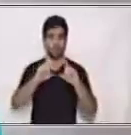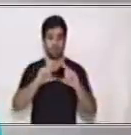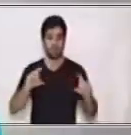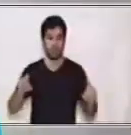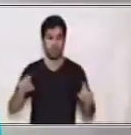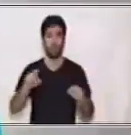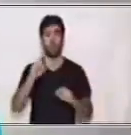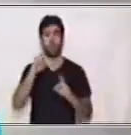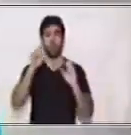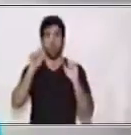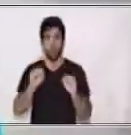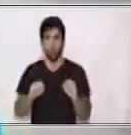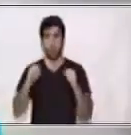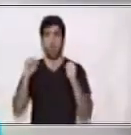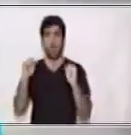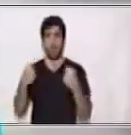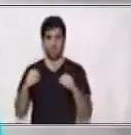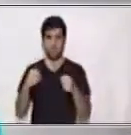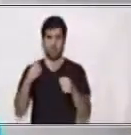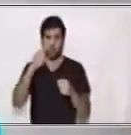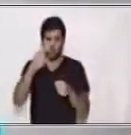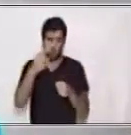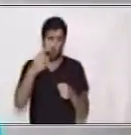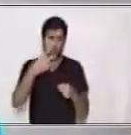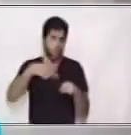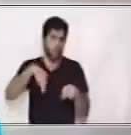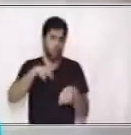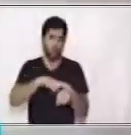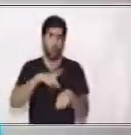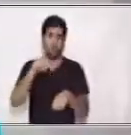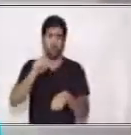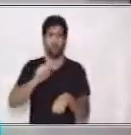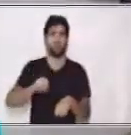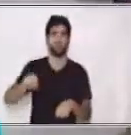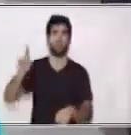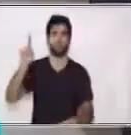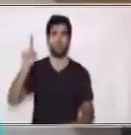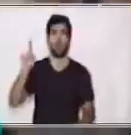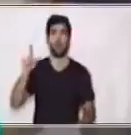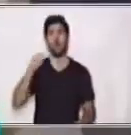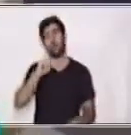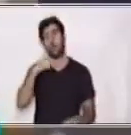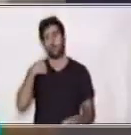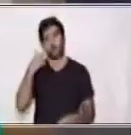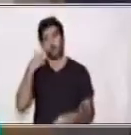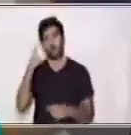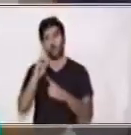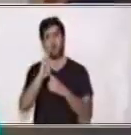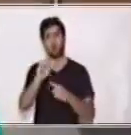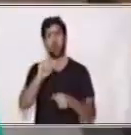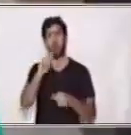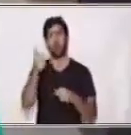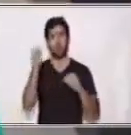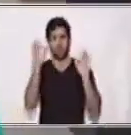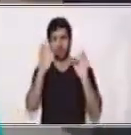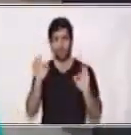hacer normalmente, ese término se convierte en 2. Solo para que lo tenga